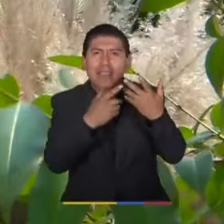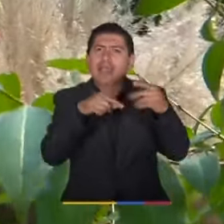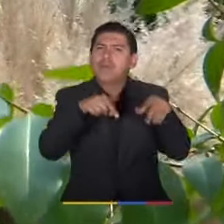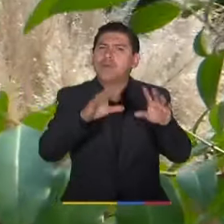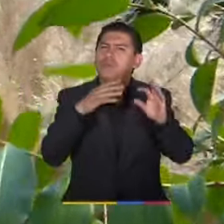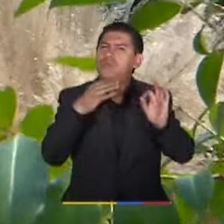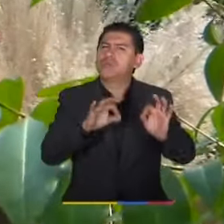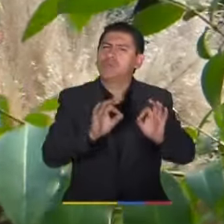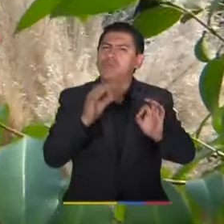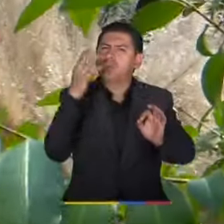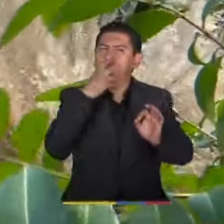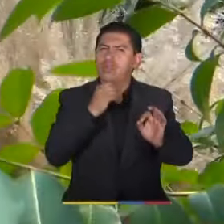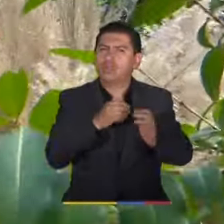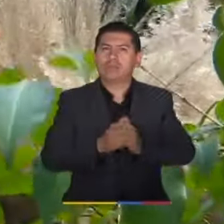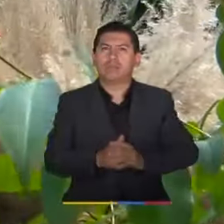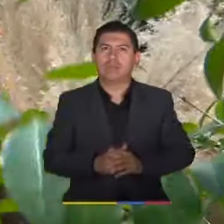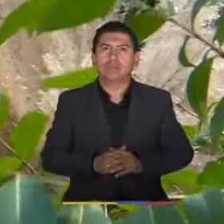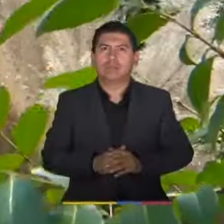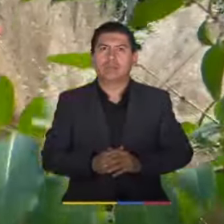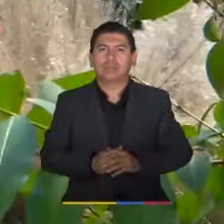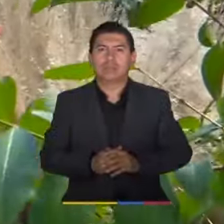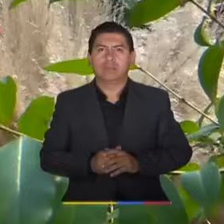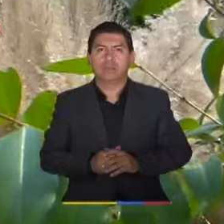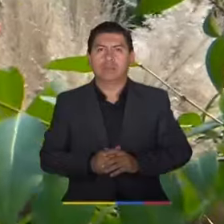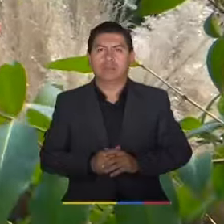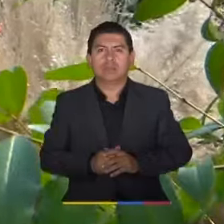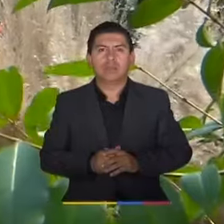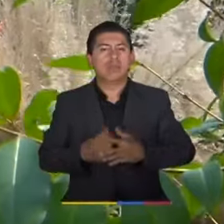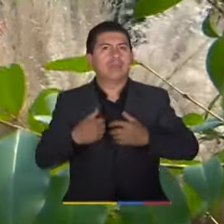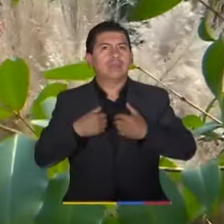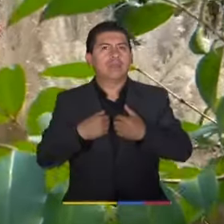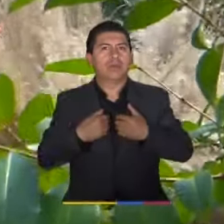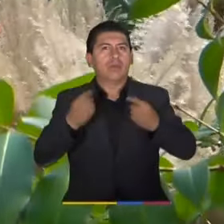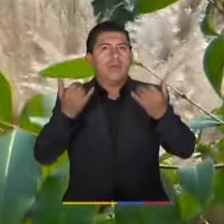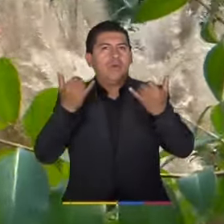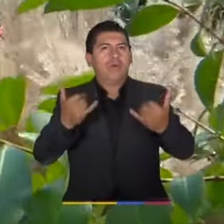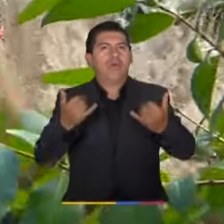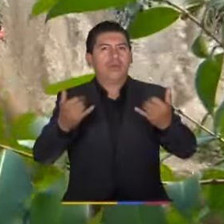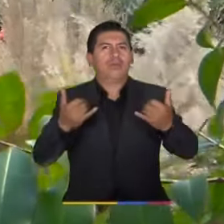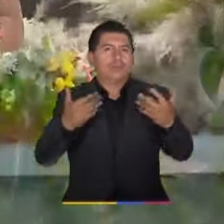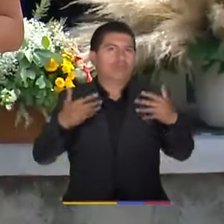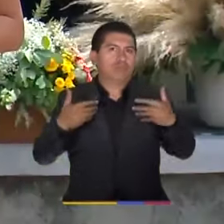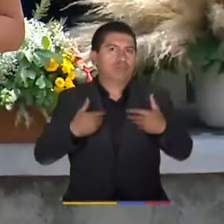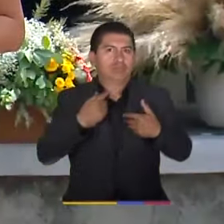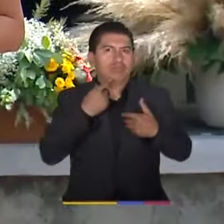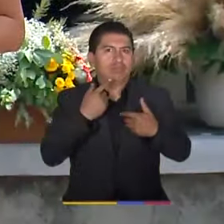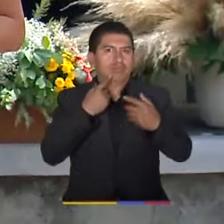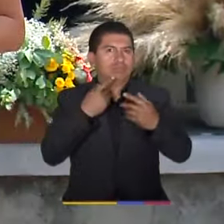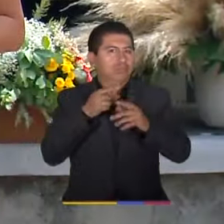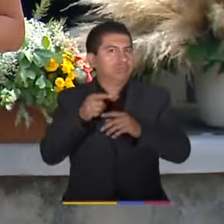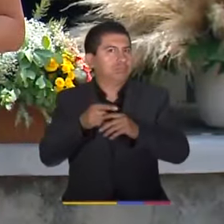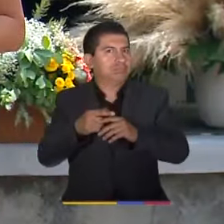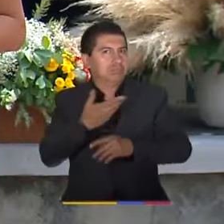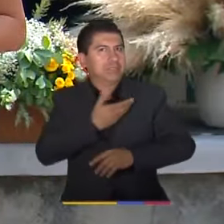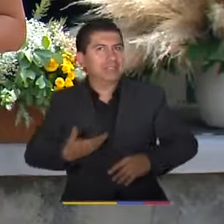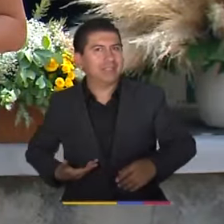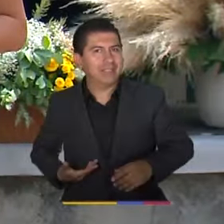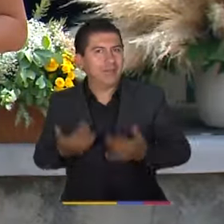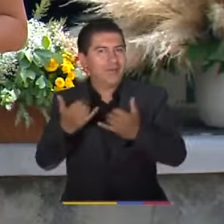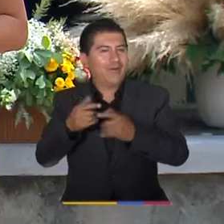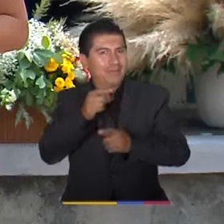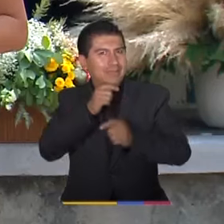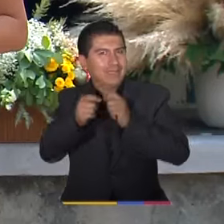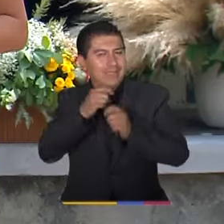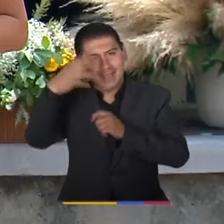15ª cumbre de los empresarios iberoamericanos, ¿no es cierto, Javier? Perfecto, sí, justamente vamos ahora ya a la